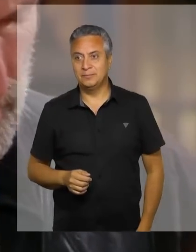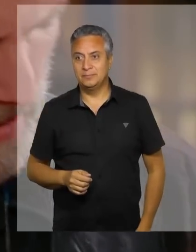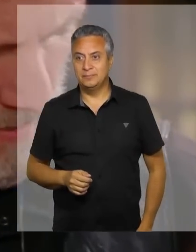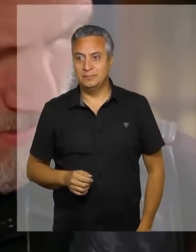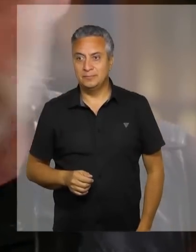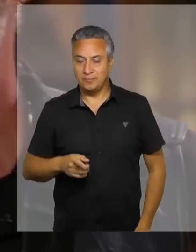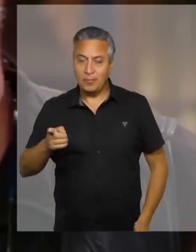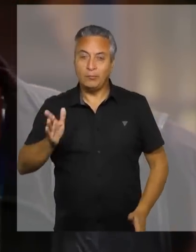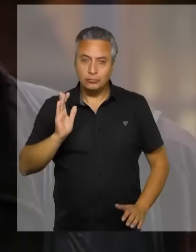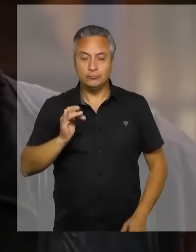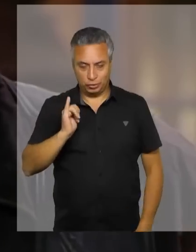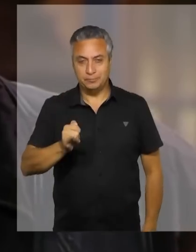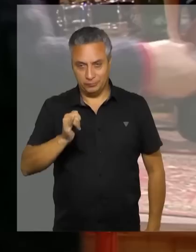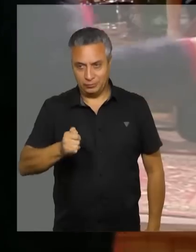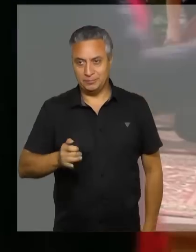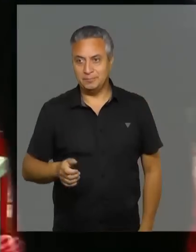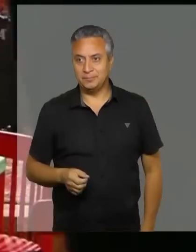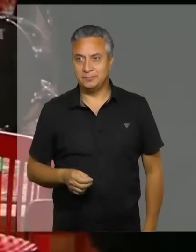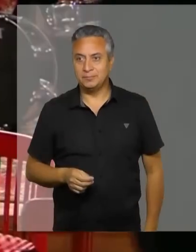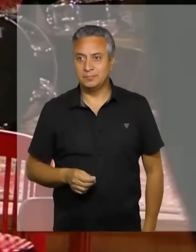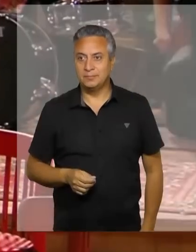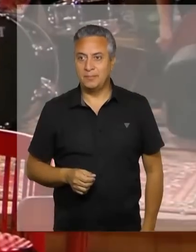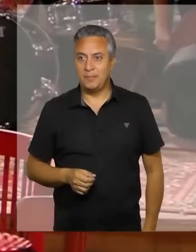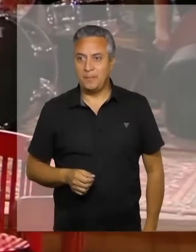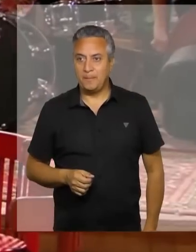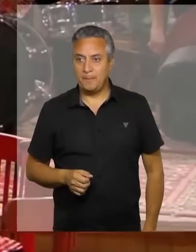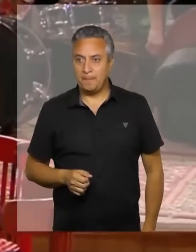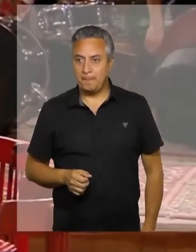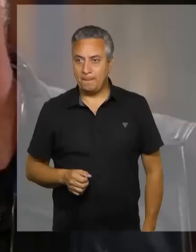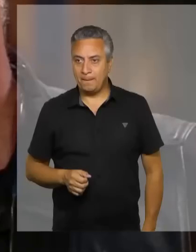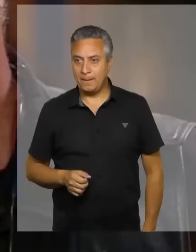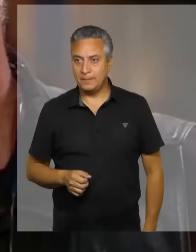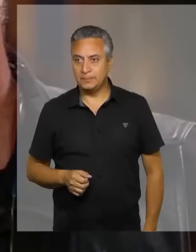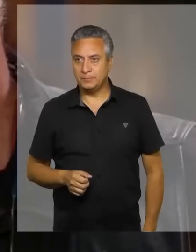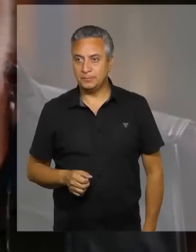Sí, sí. Vale.